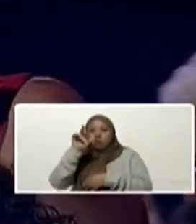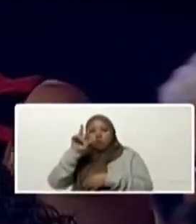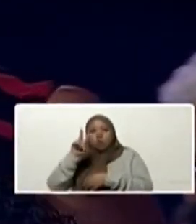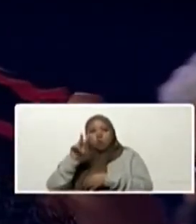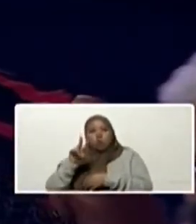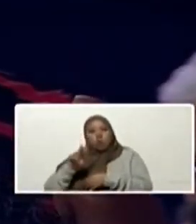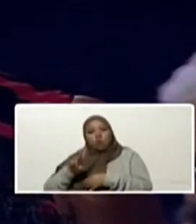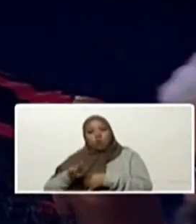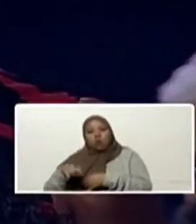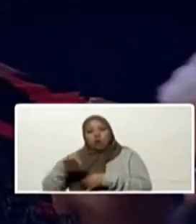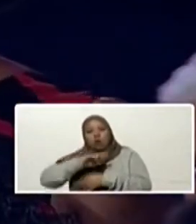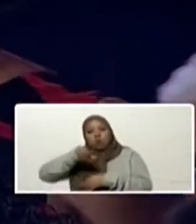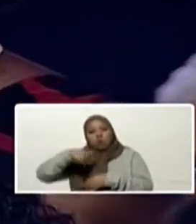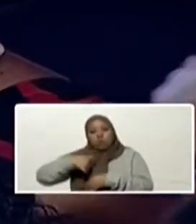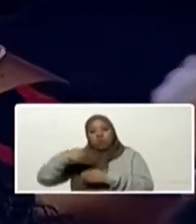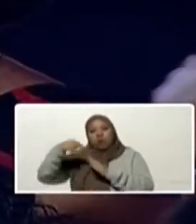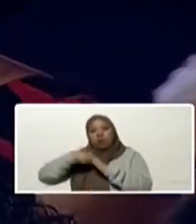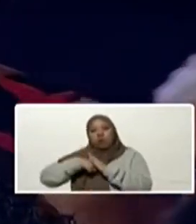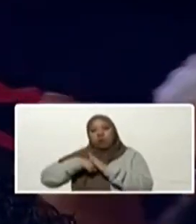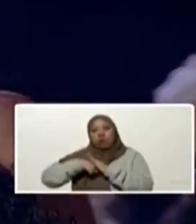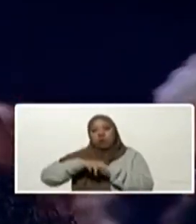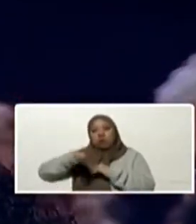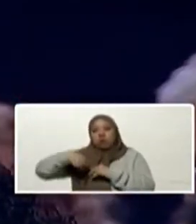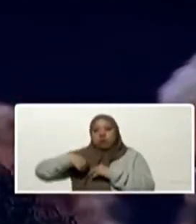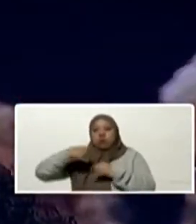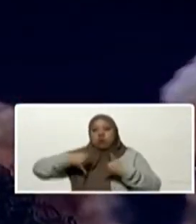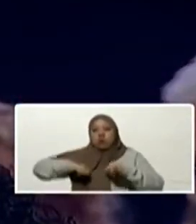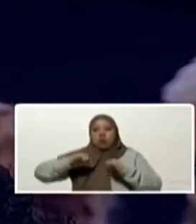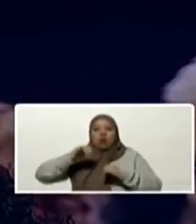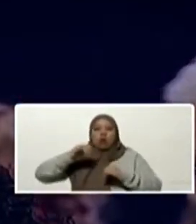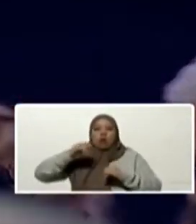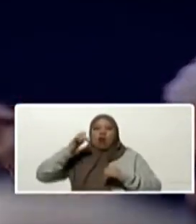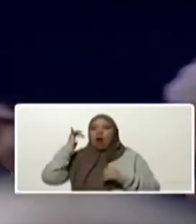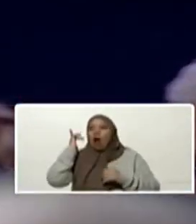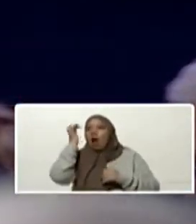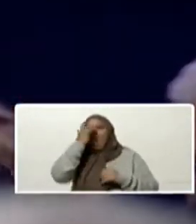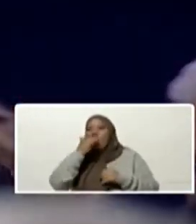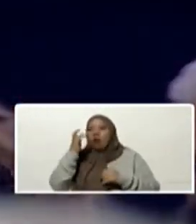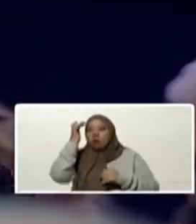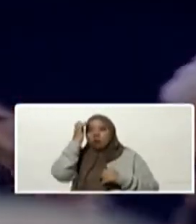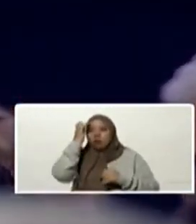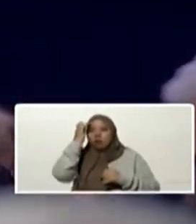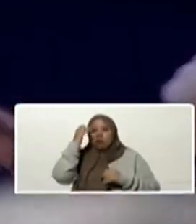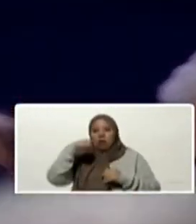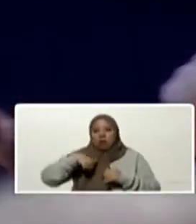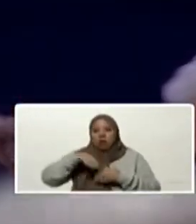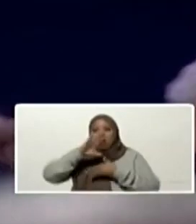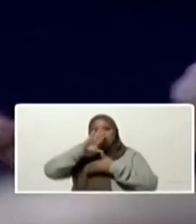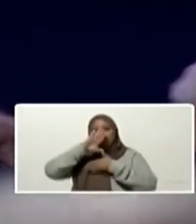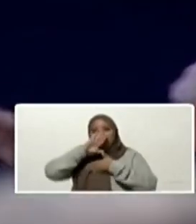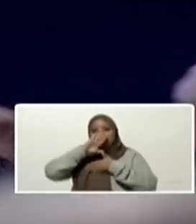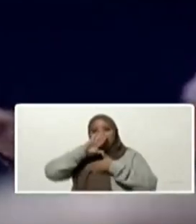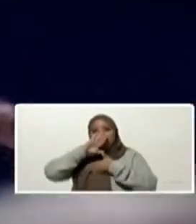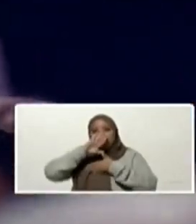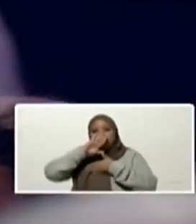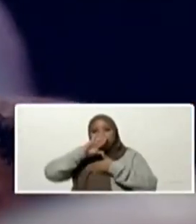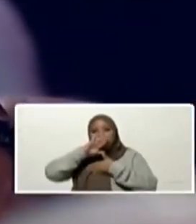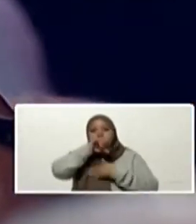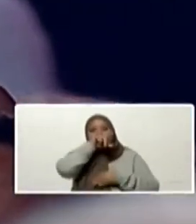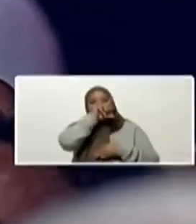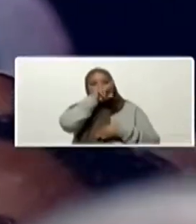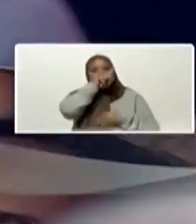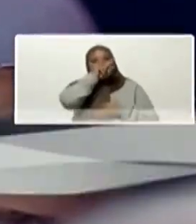porque es lo que nos conforma fundamentalmente a los hijos de mamá África en este continente. Para nosotros la oralidad es